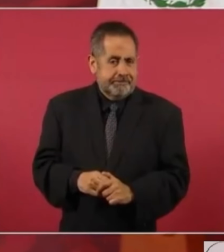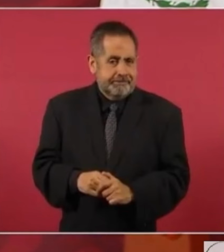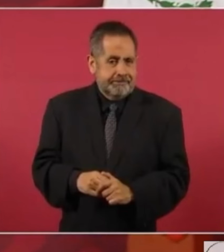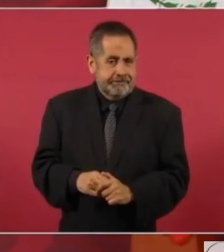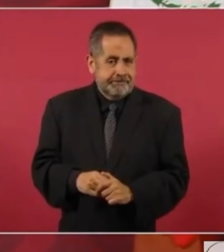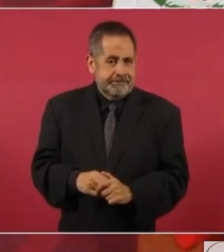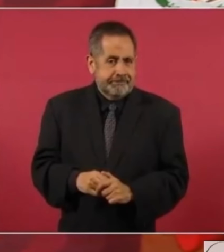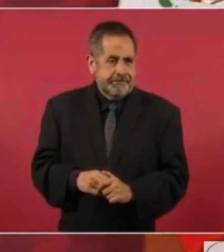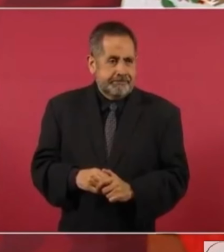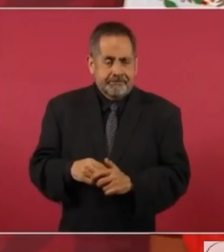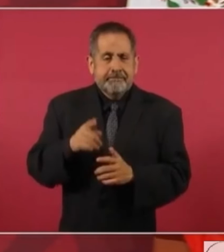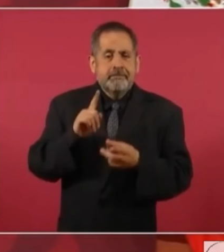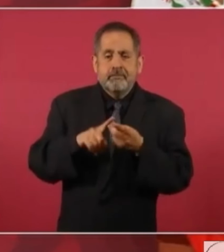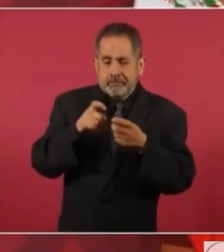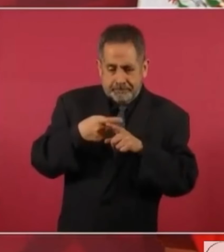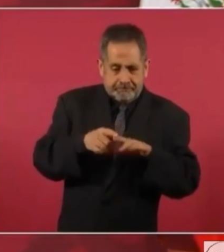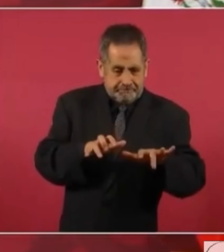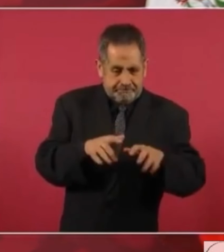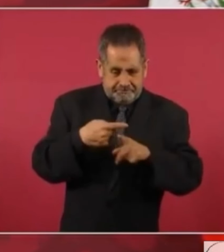e ir por ellos.